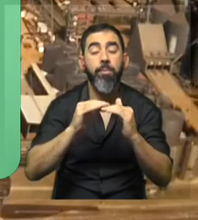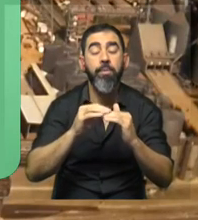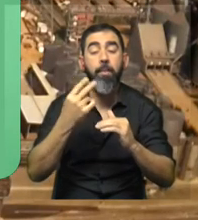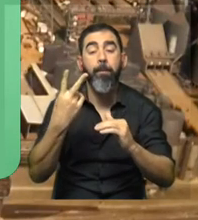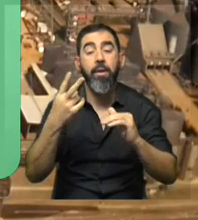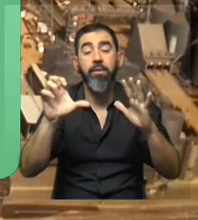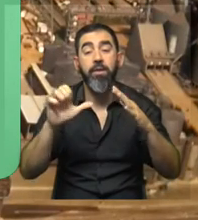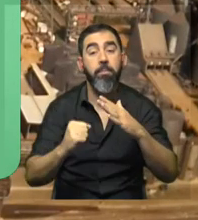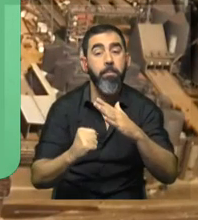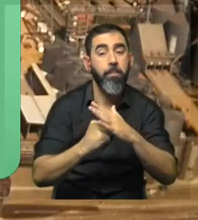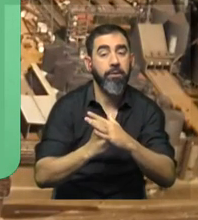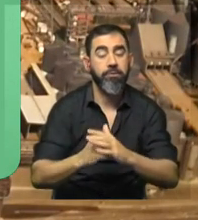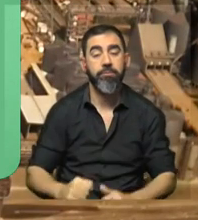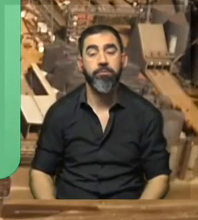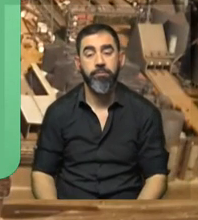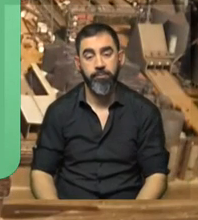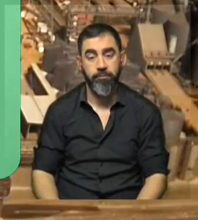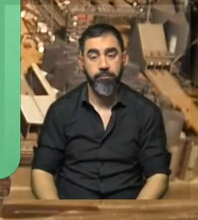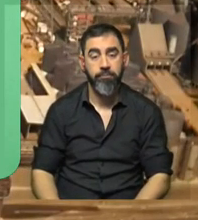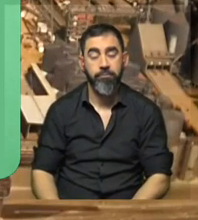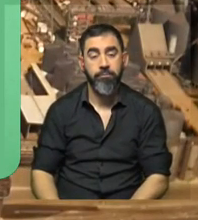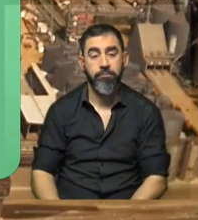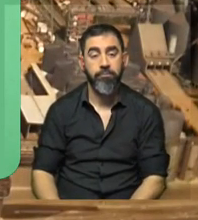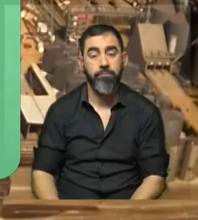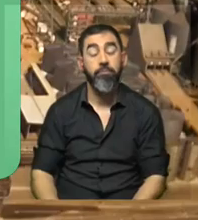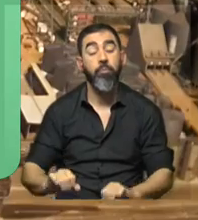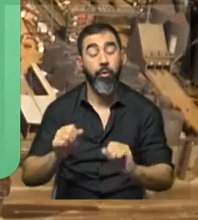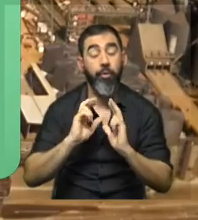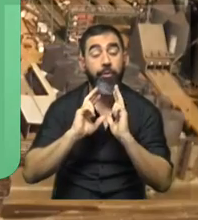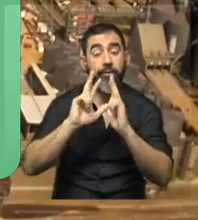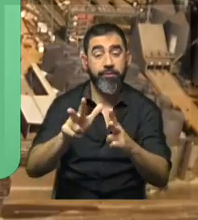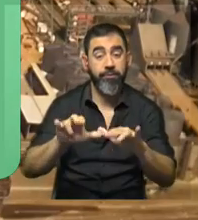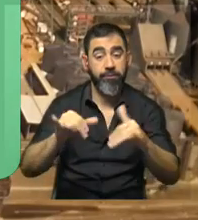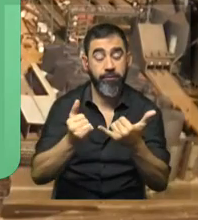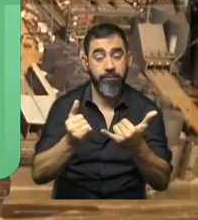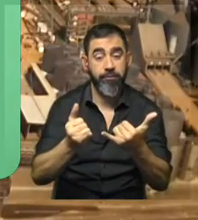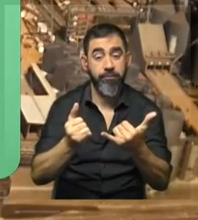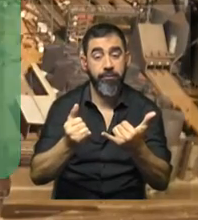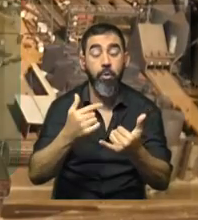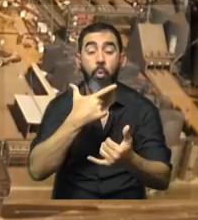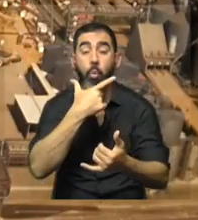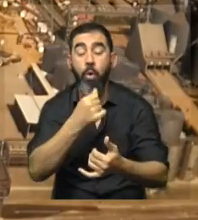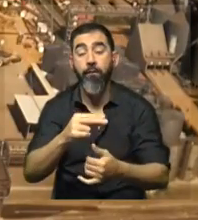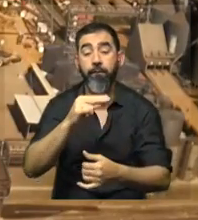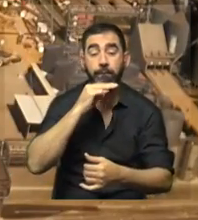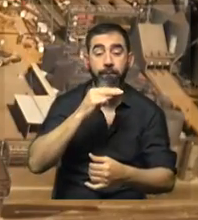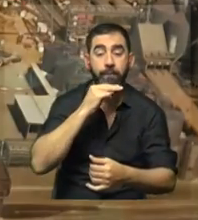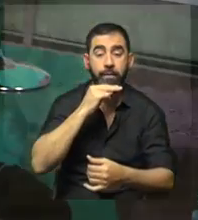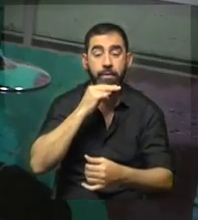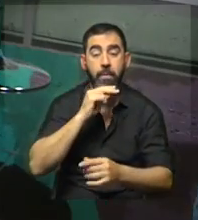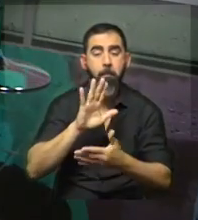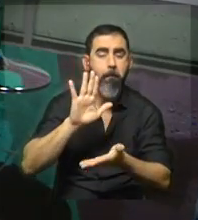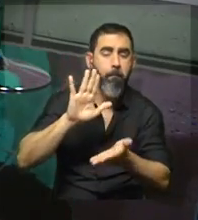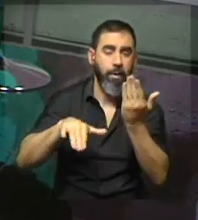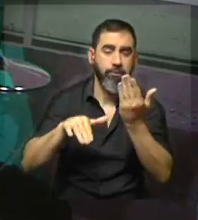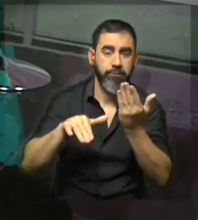11 y la máxima de 26. Maravilloso. Y ya puedo adelantar, a ver, que jueves y viernes va a ser incluso más.